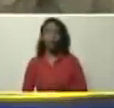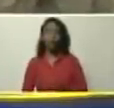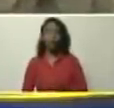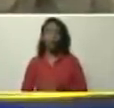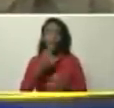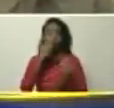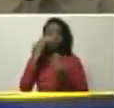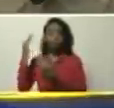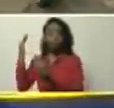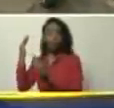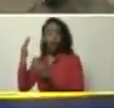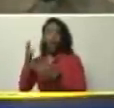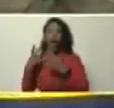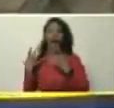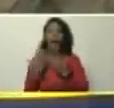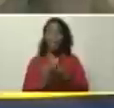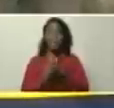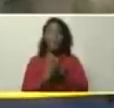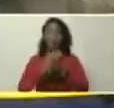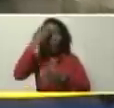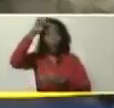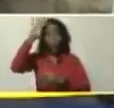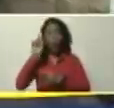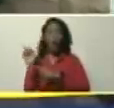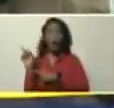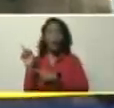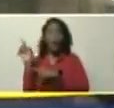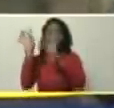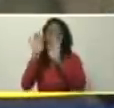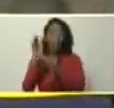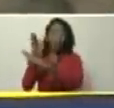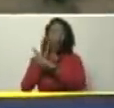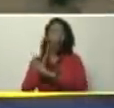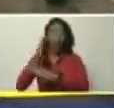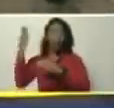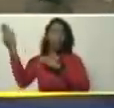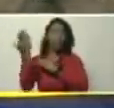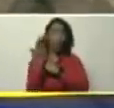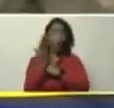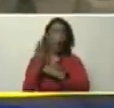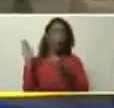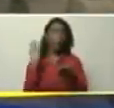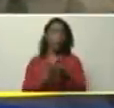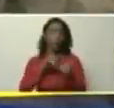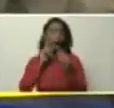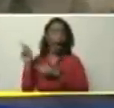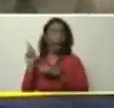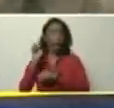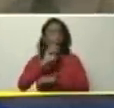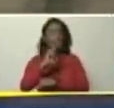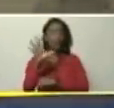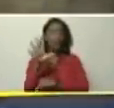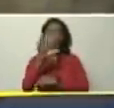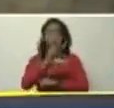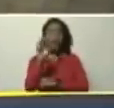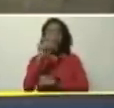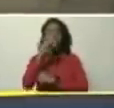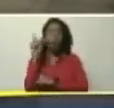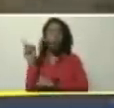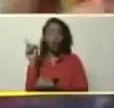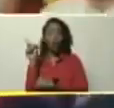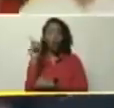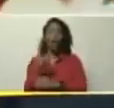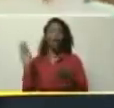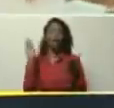los compañeros cubanos dicen que la dosis de bloqueo y de sanciones que les aplicaron a ellos en 25, en 30 años, se